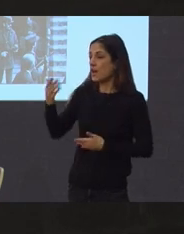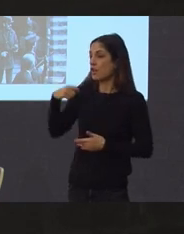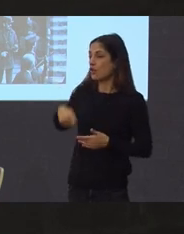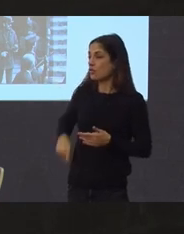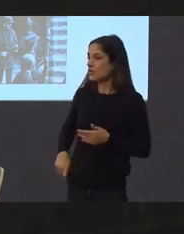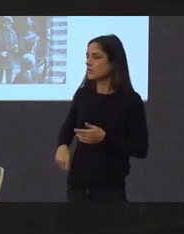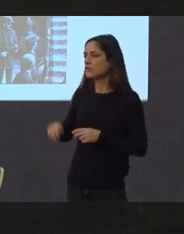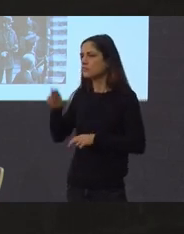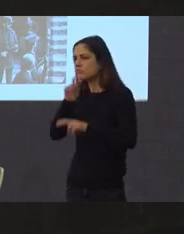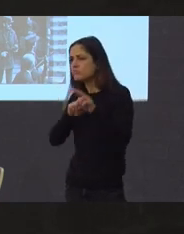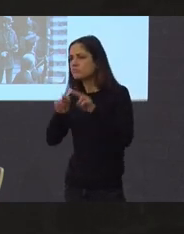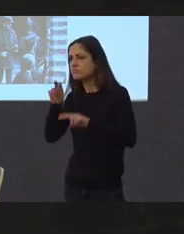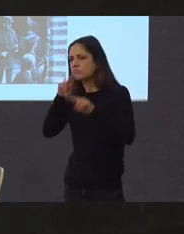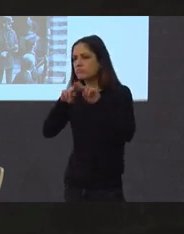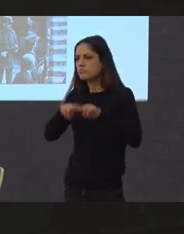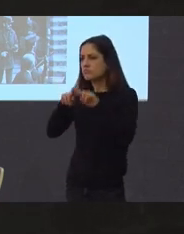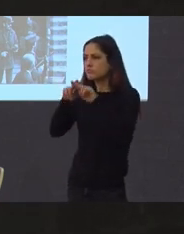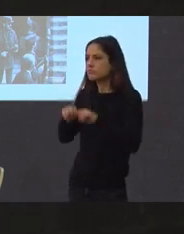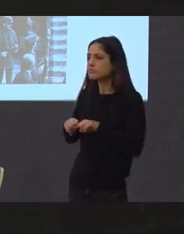que recolleron testimonios,